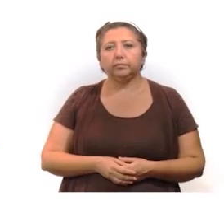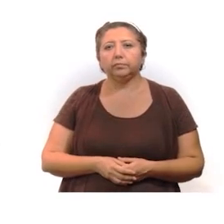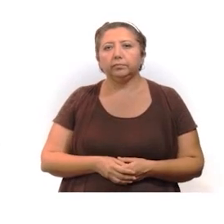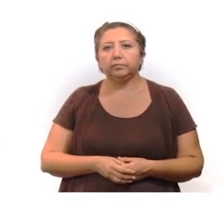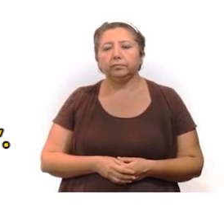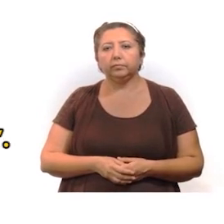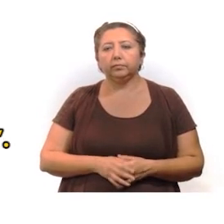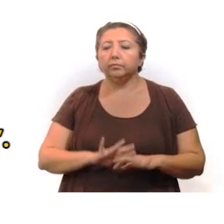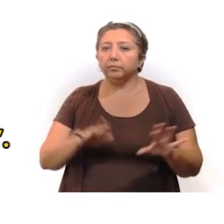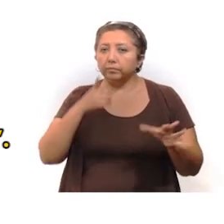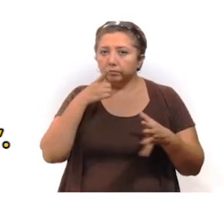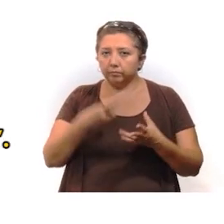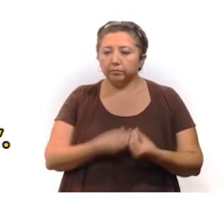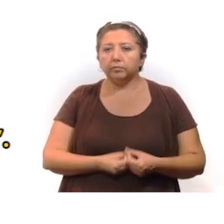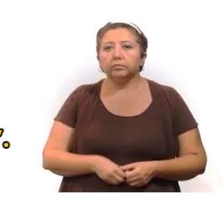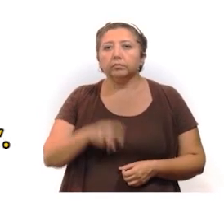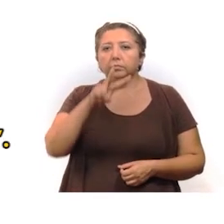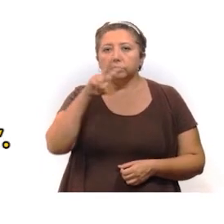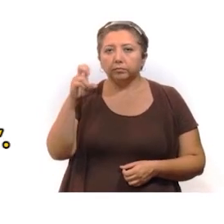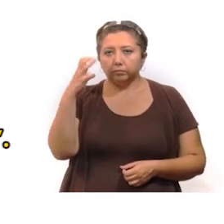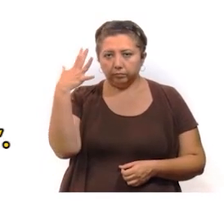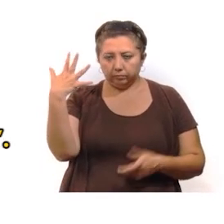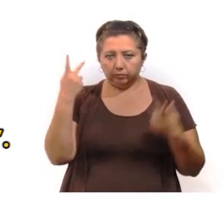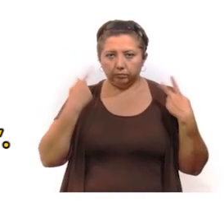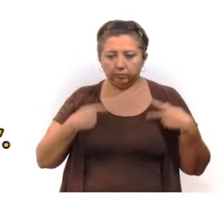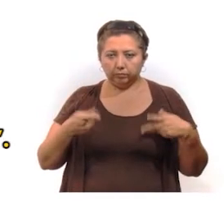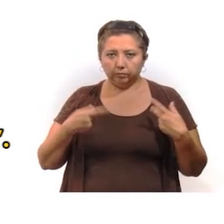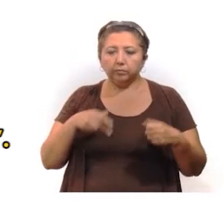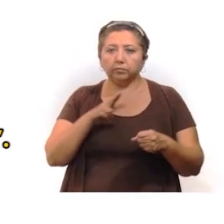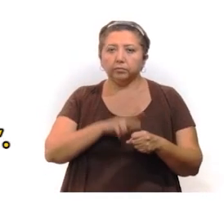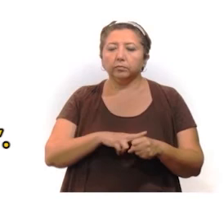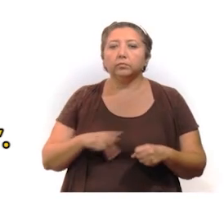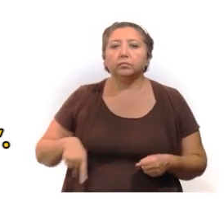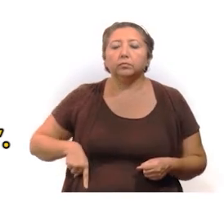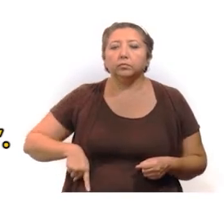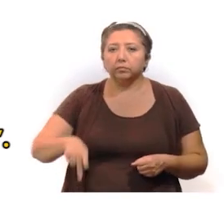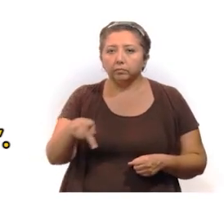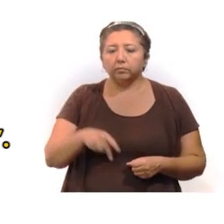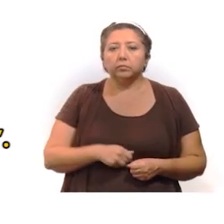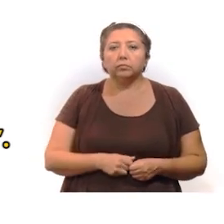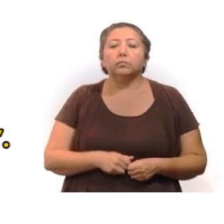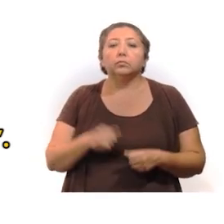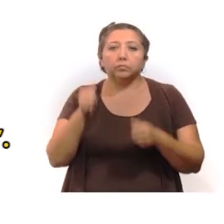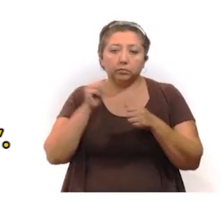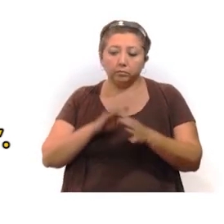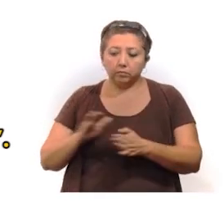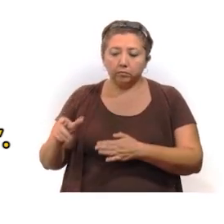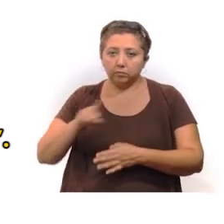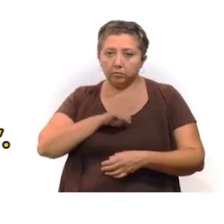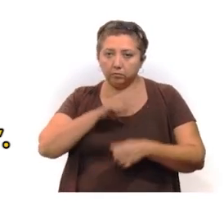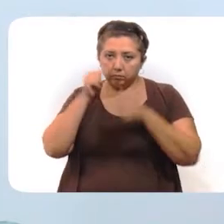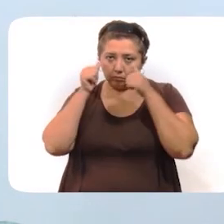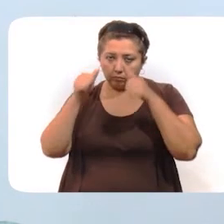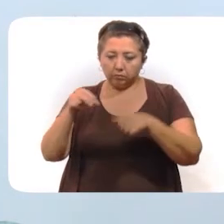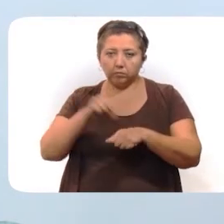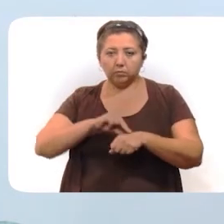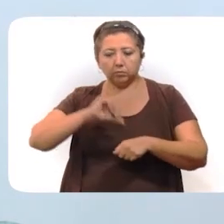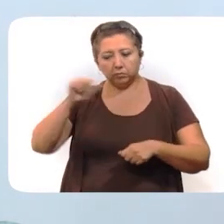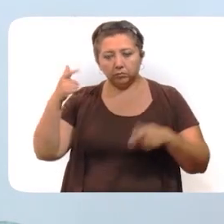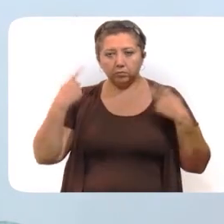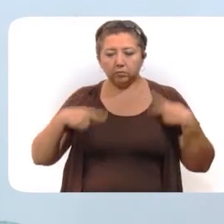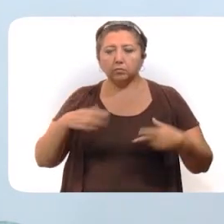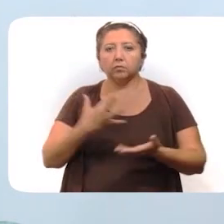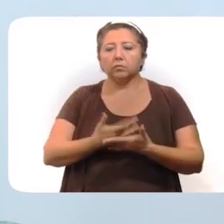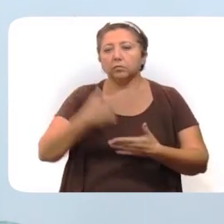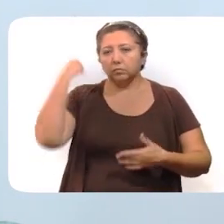leves. Como ya mencionamos, 205 de los casos positivos están en hospitales públicos y en aislamiento total. Hay otros